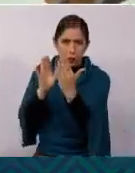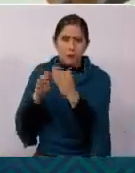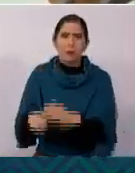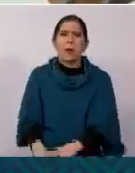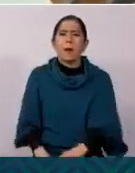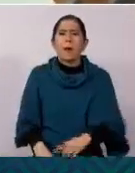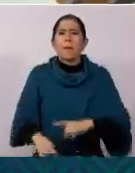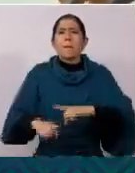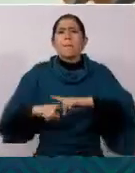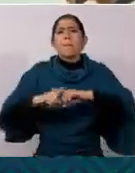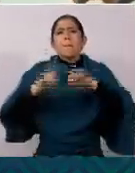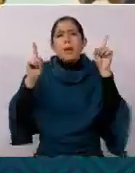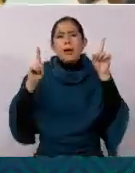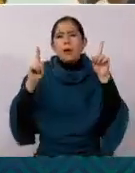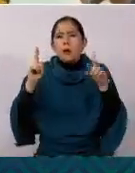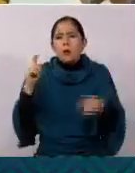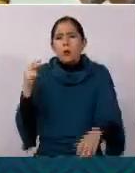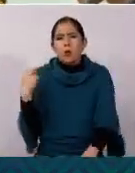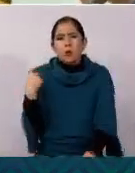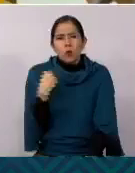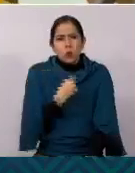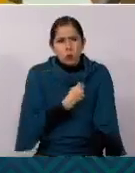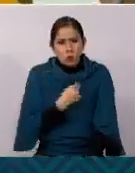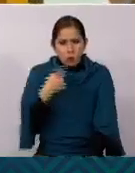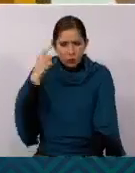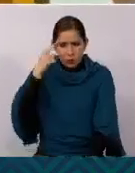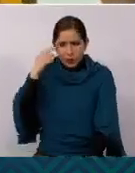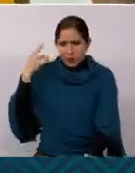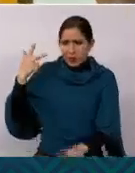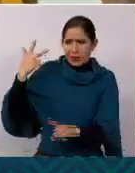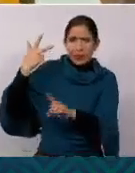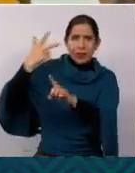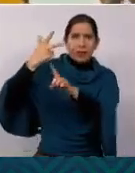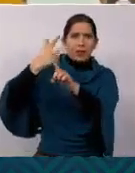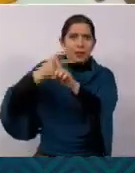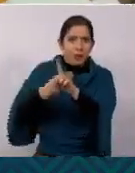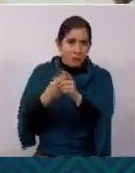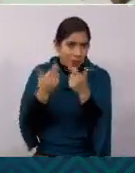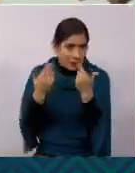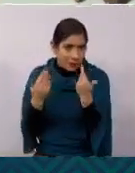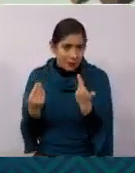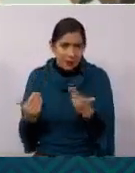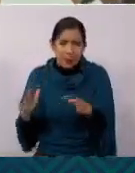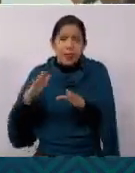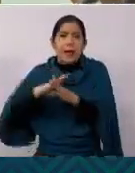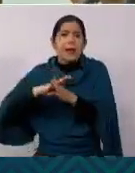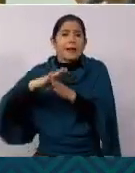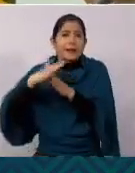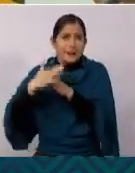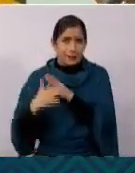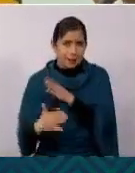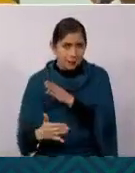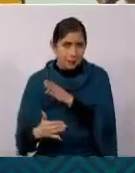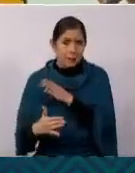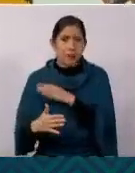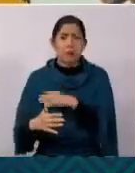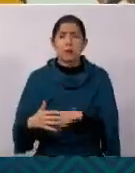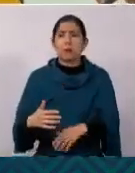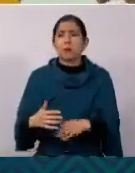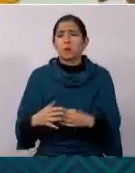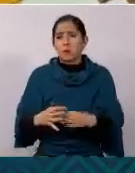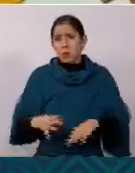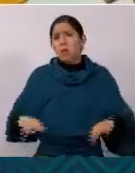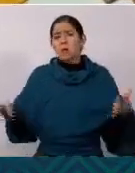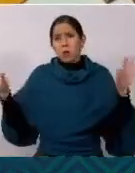para nosotros, el haber llegado al primer trimestre o a la culminación del primer trimestre, es importante